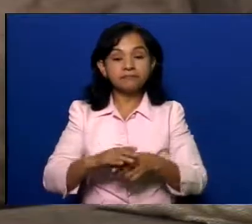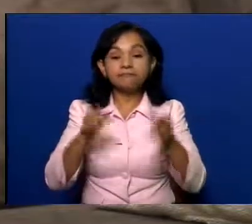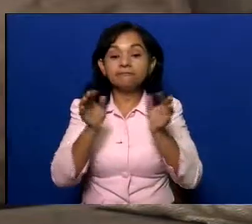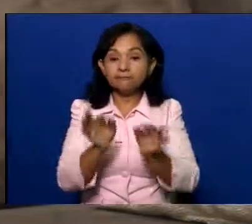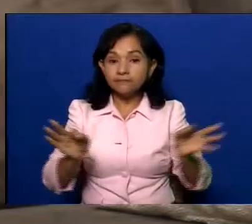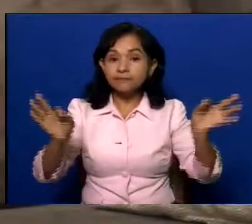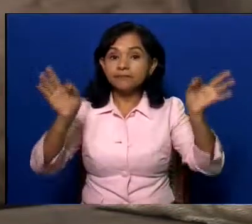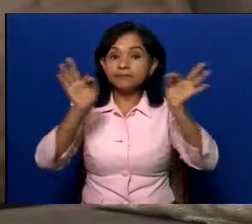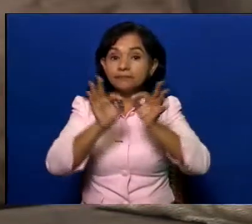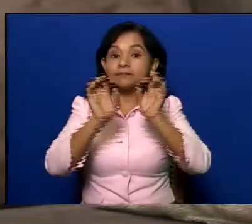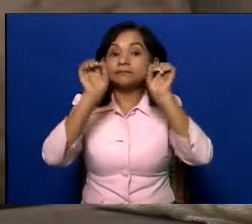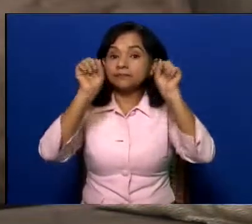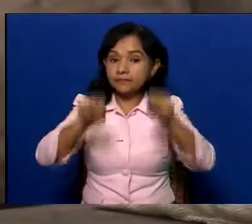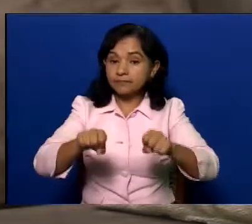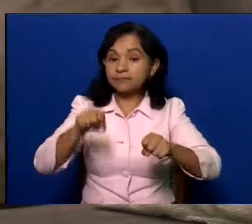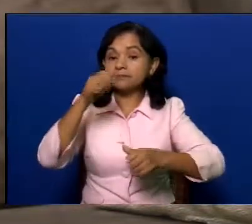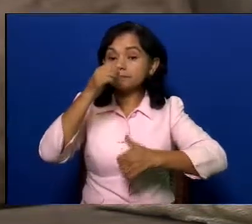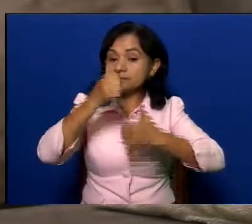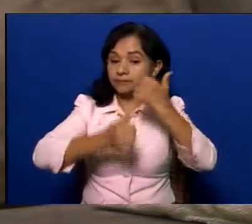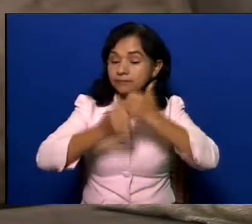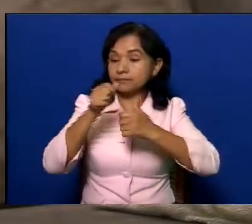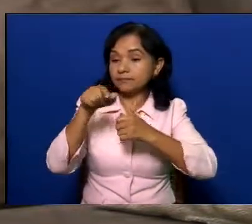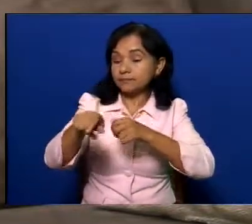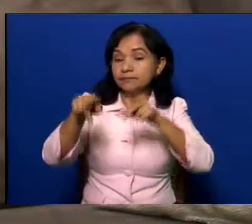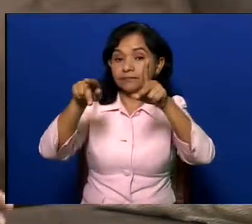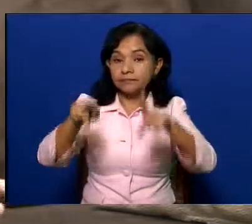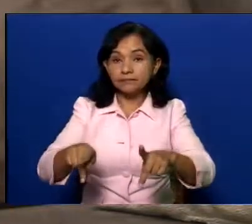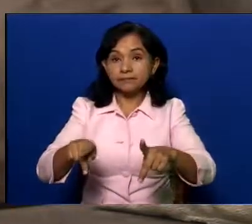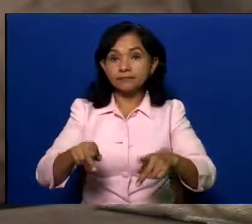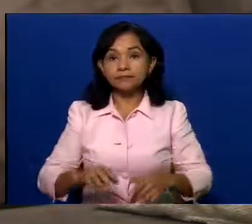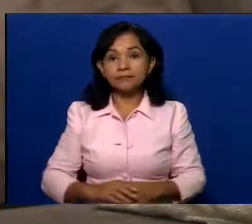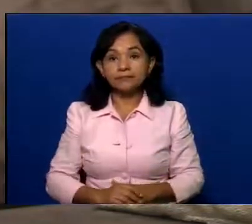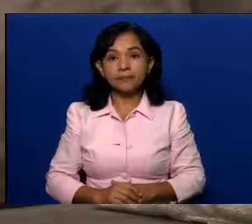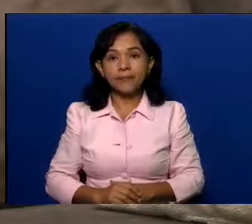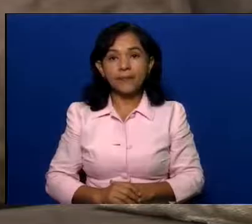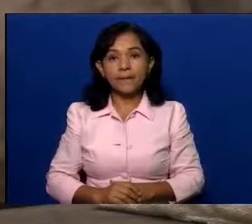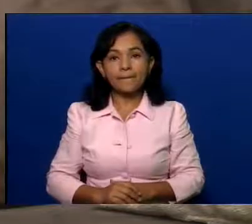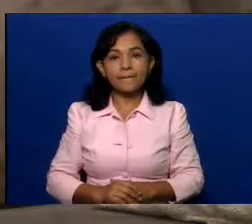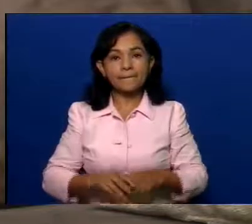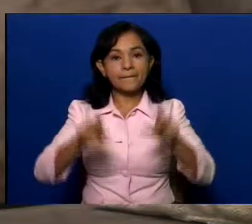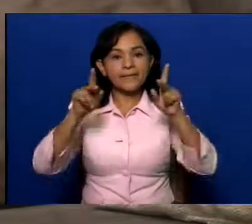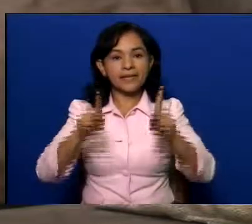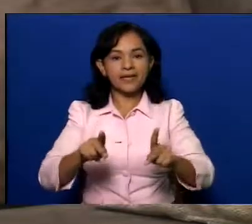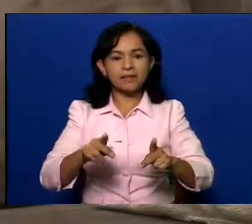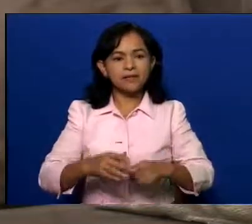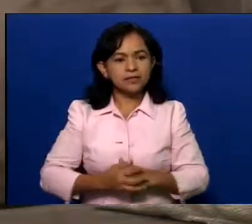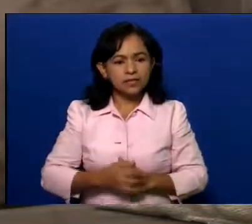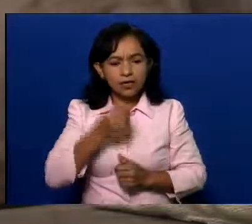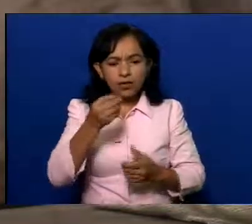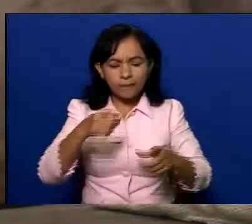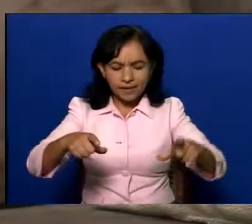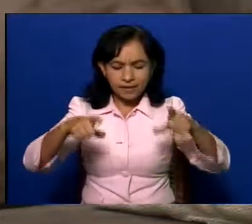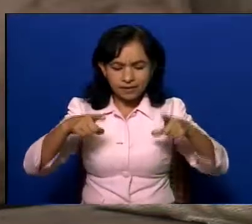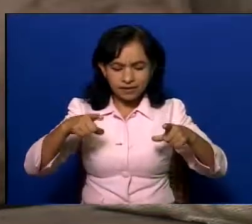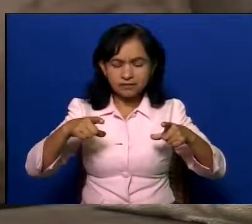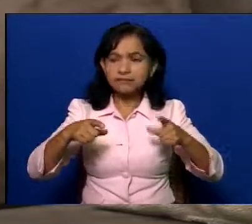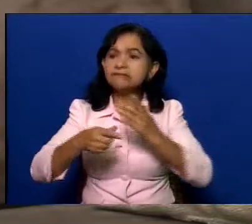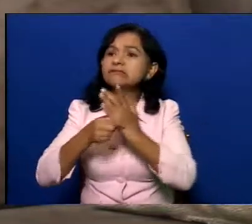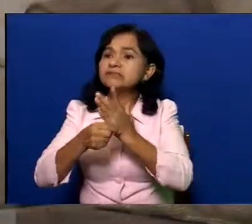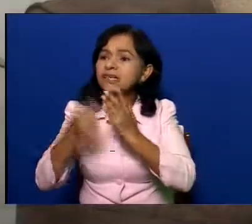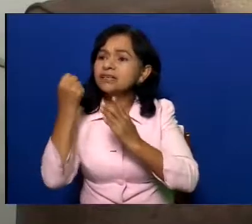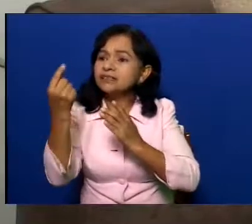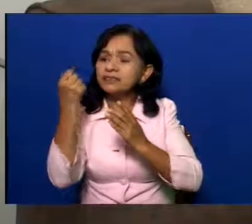como un factor que puede afectar a la población. Hay gente que no come si no come carne. Recientemente la OMS creo